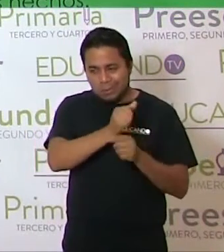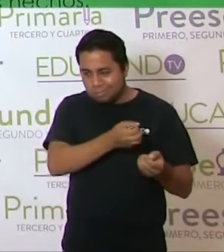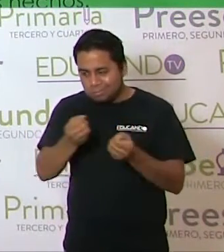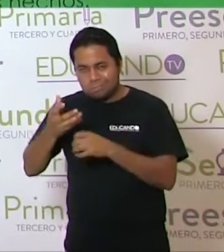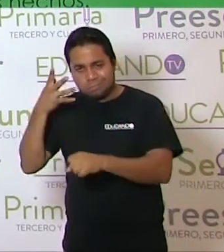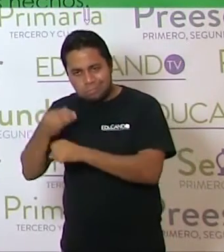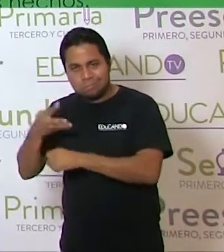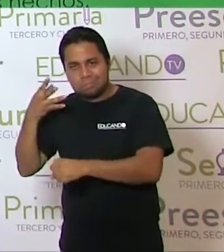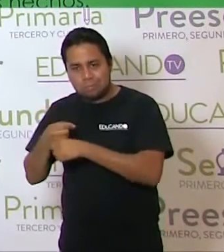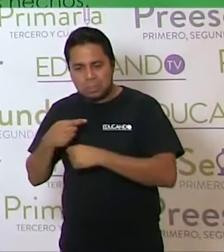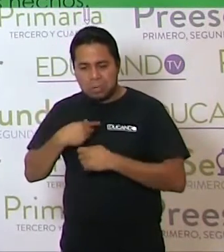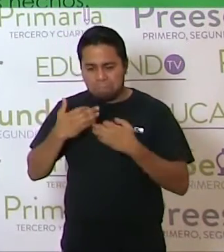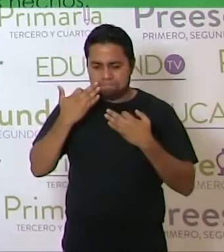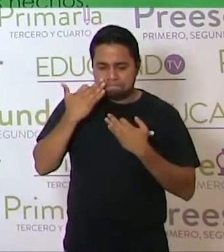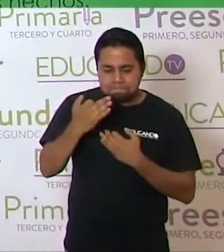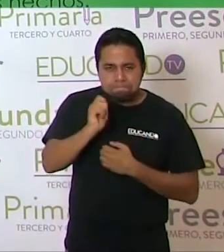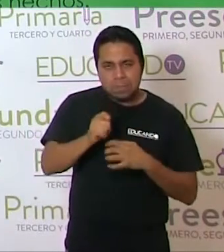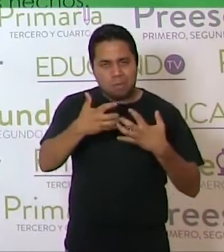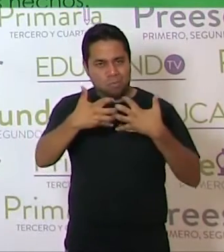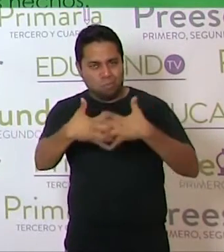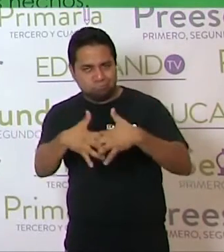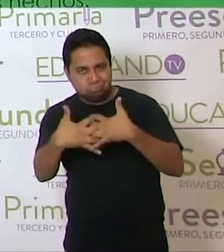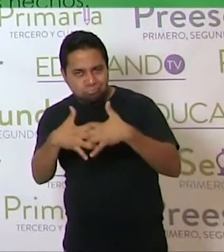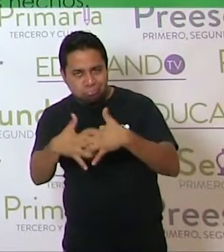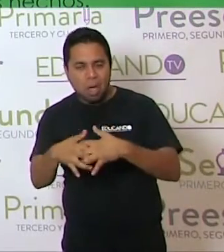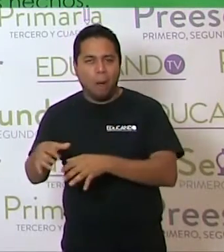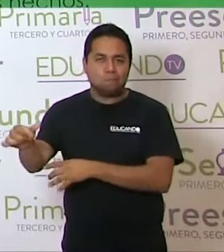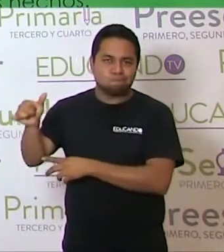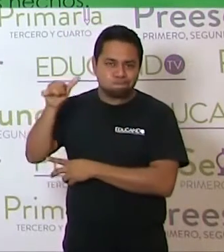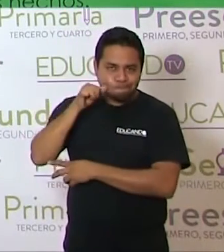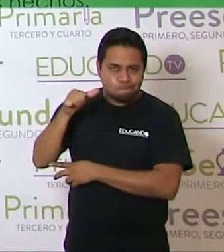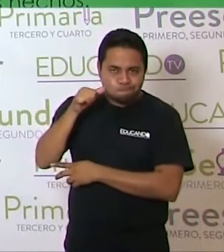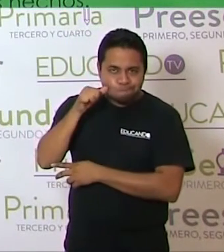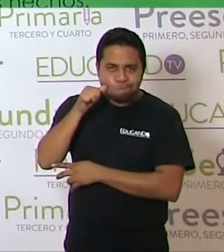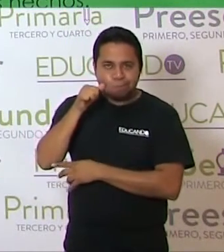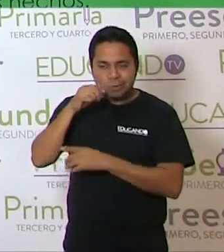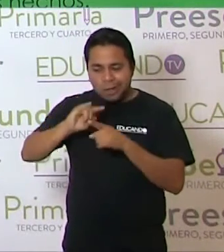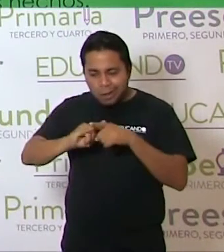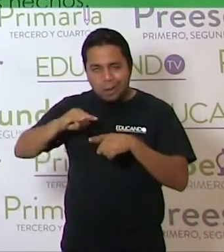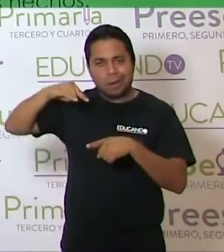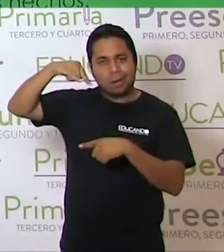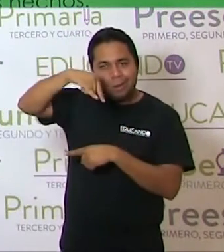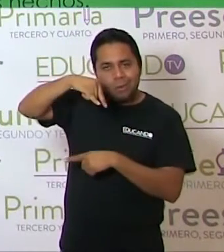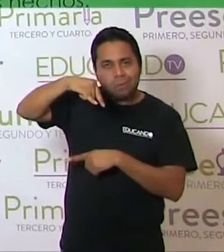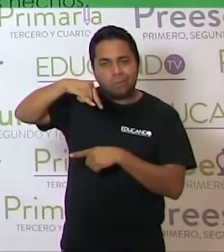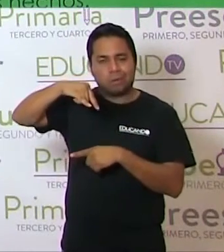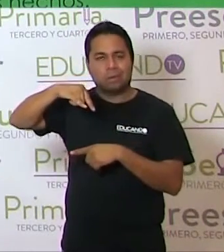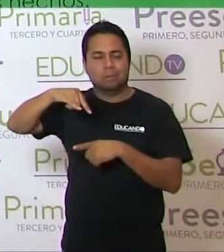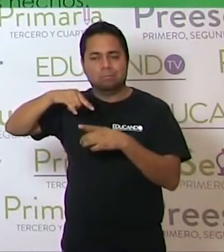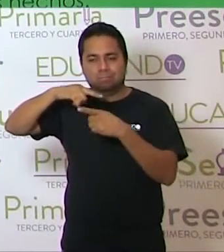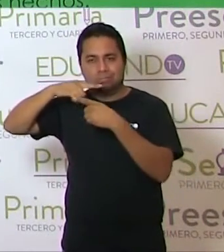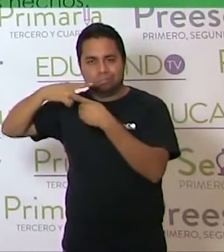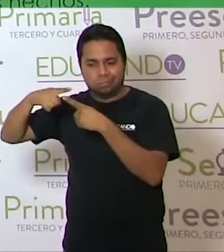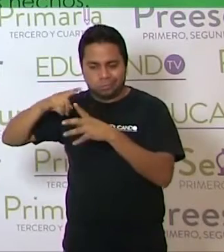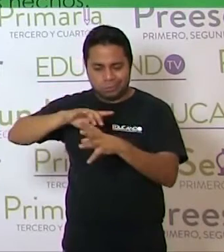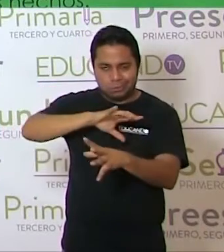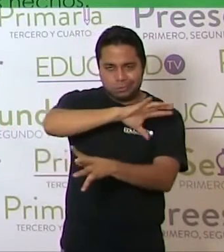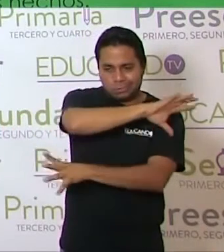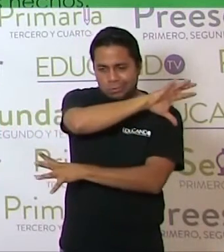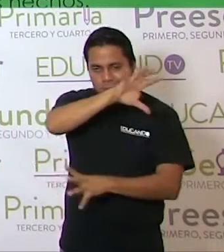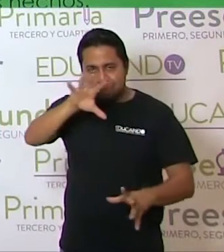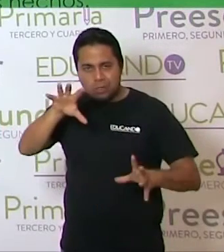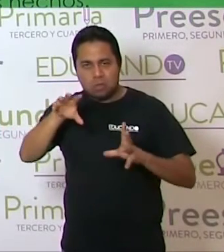uno ve el motor las llantas el cofre en fin todas las partes